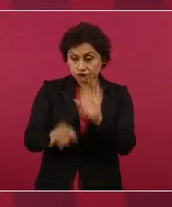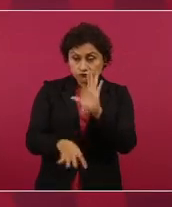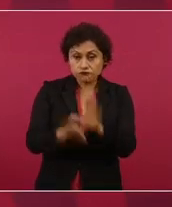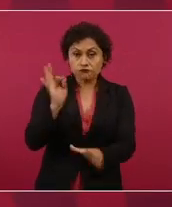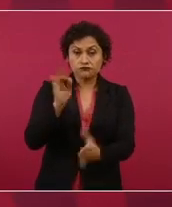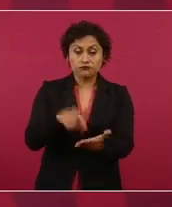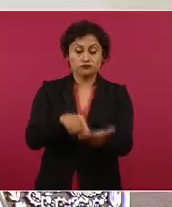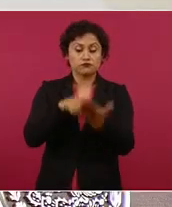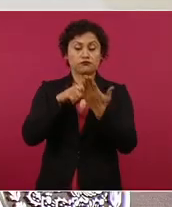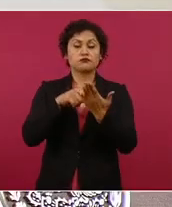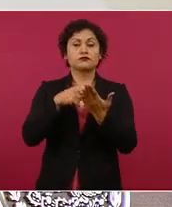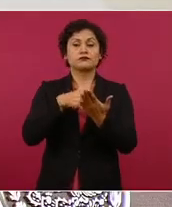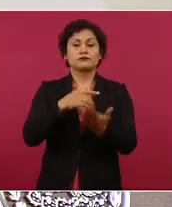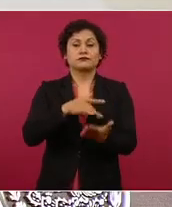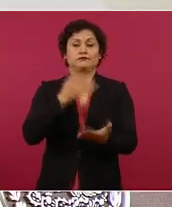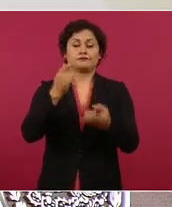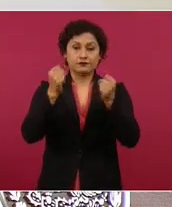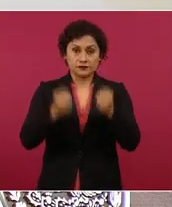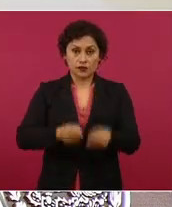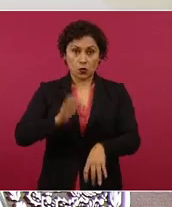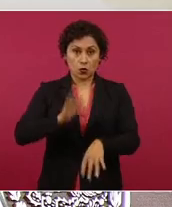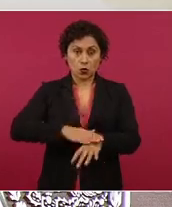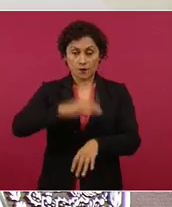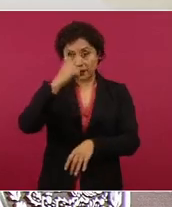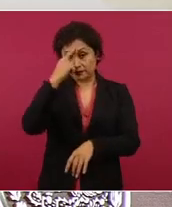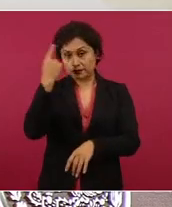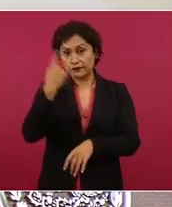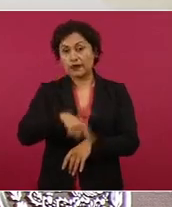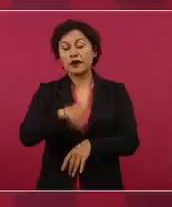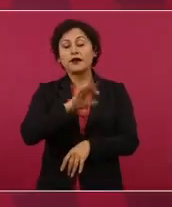certidumbre, y esto es bueno para